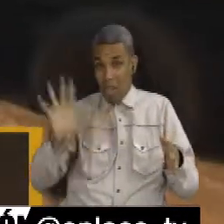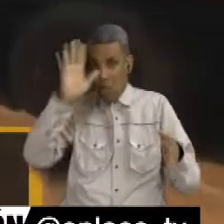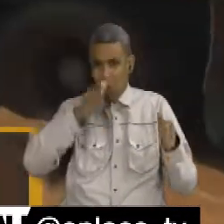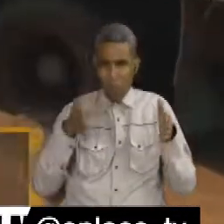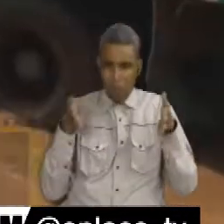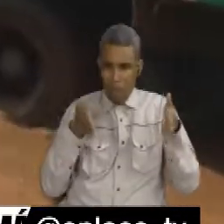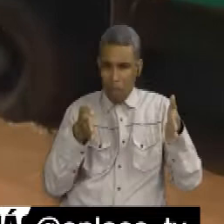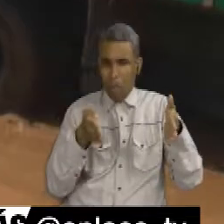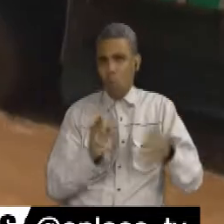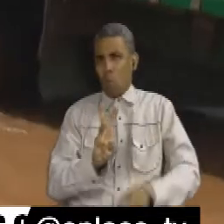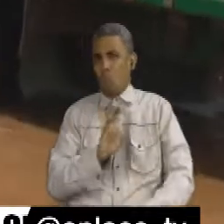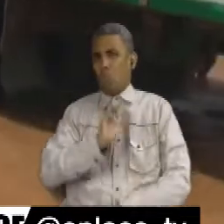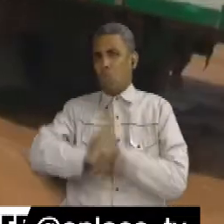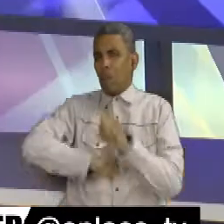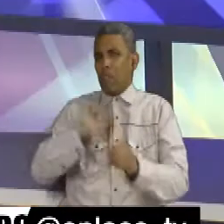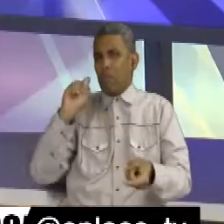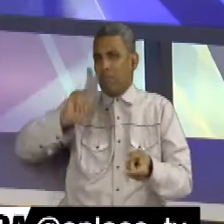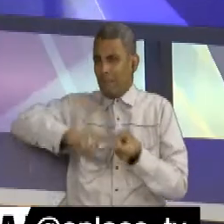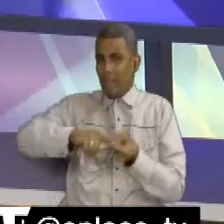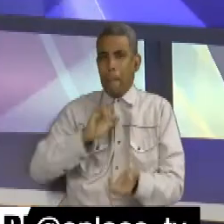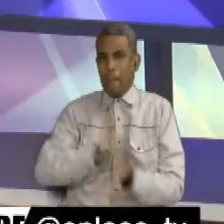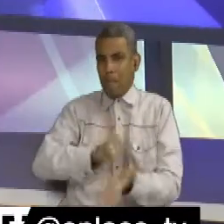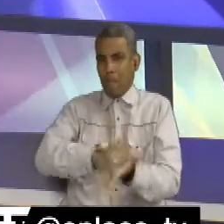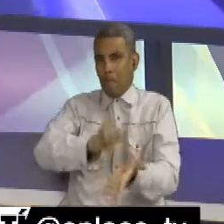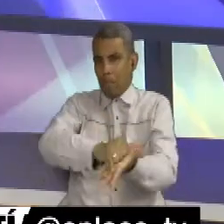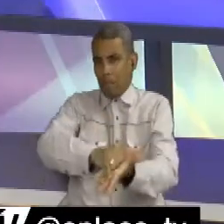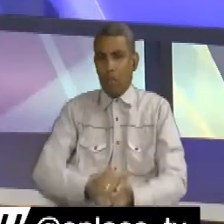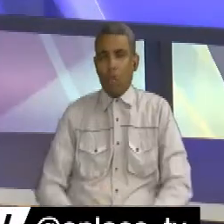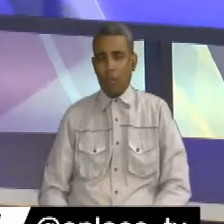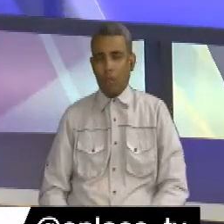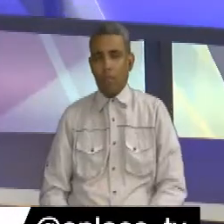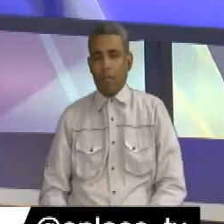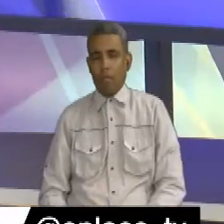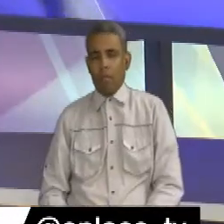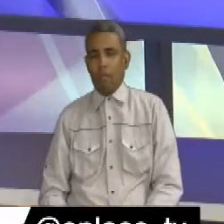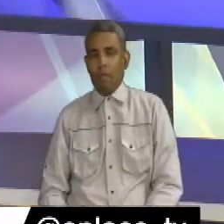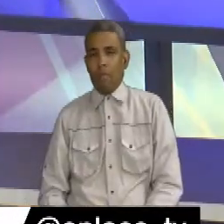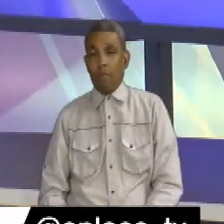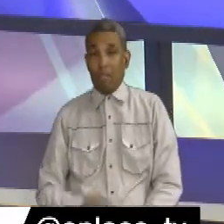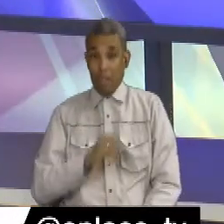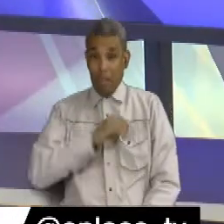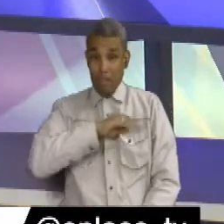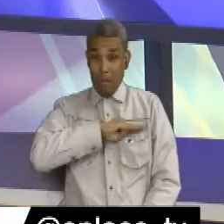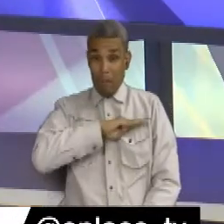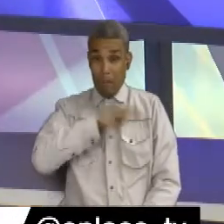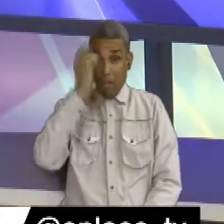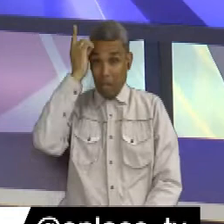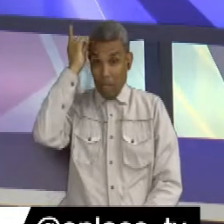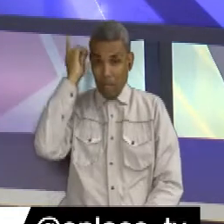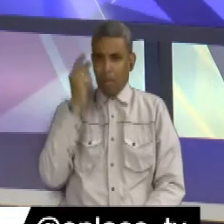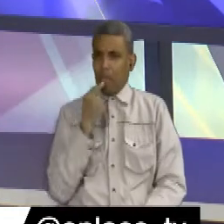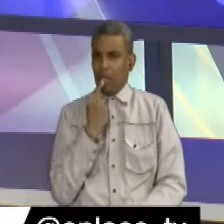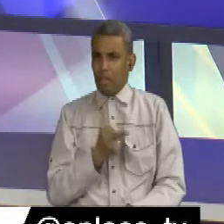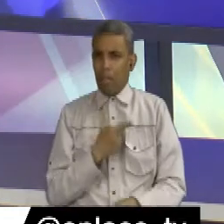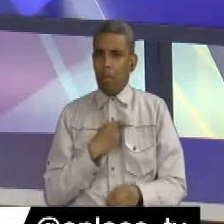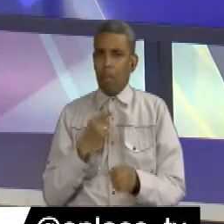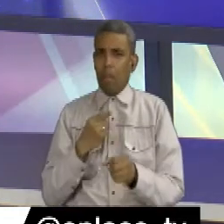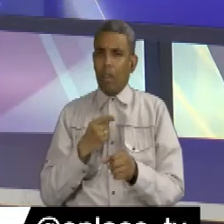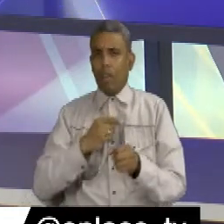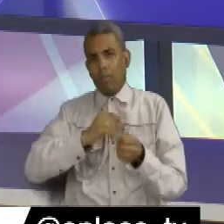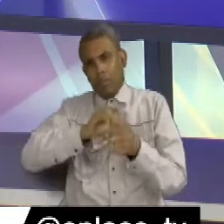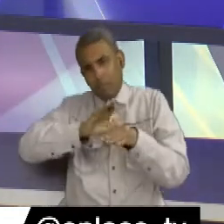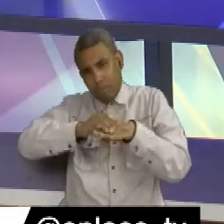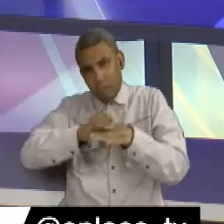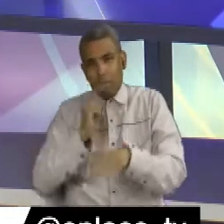más de 8 años. Y el alcalde de Barranca Bermeja, por su parte, pidió a Ecopetrol y a Impala hacer la inversión